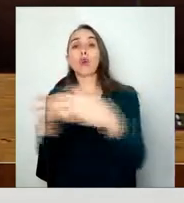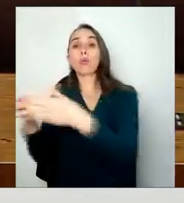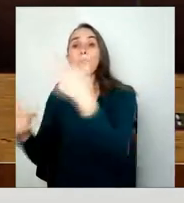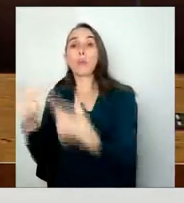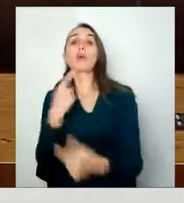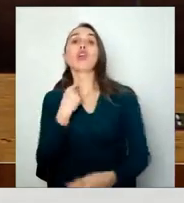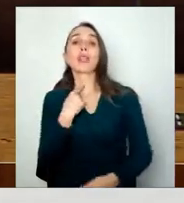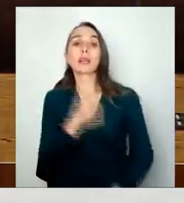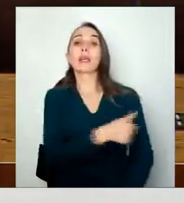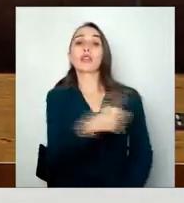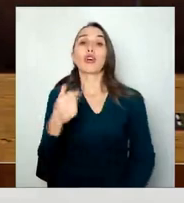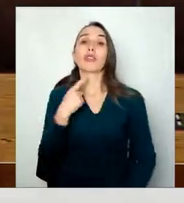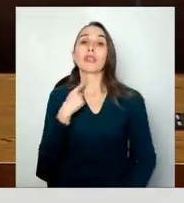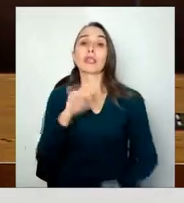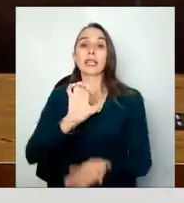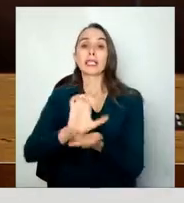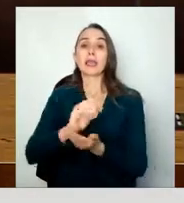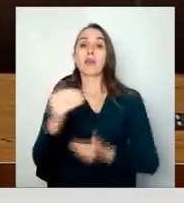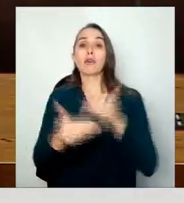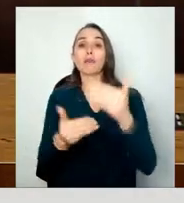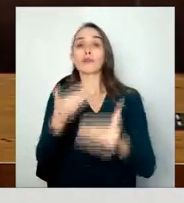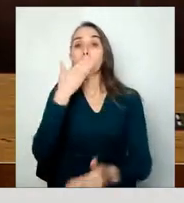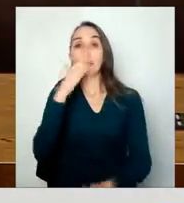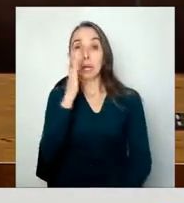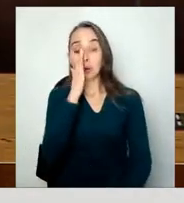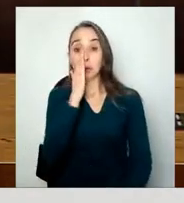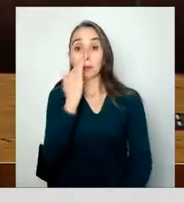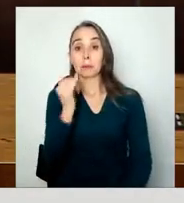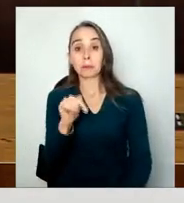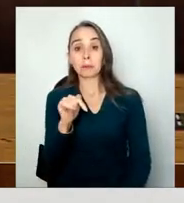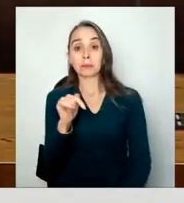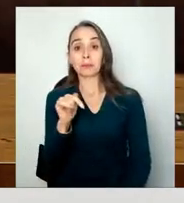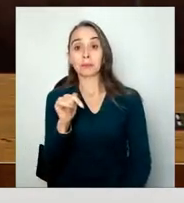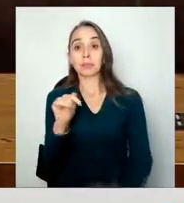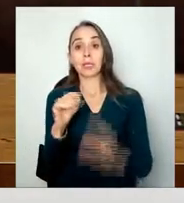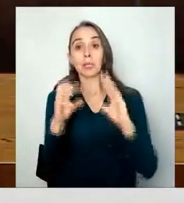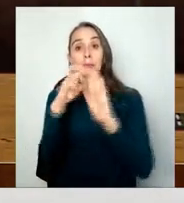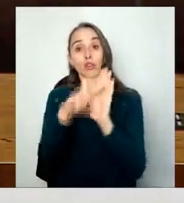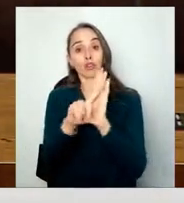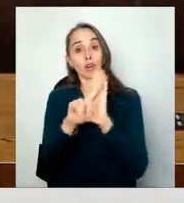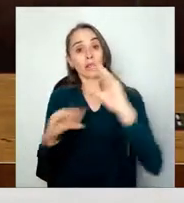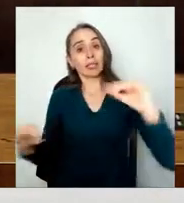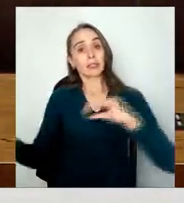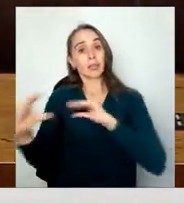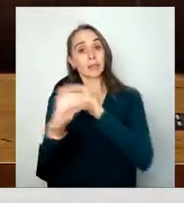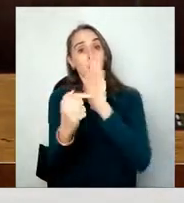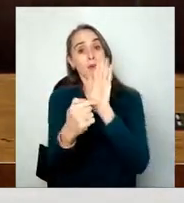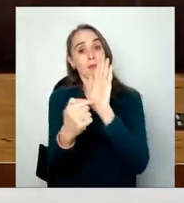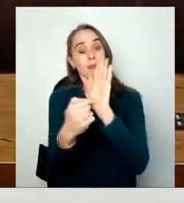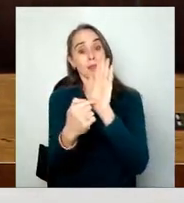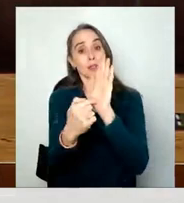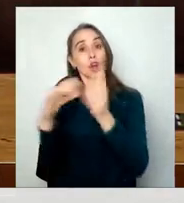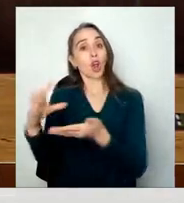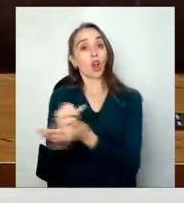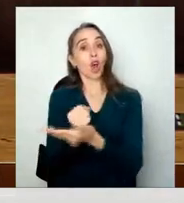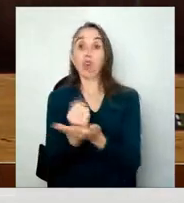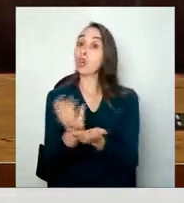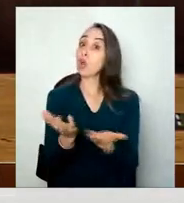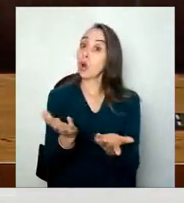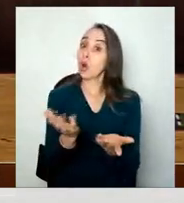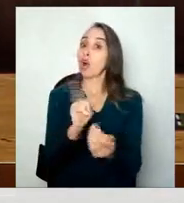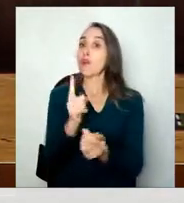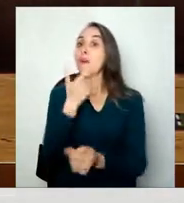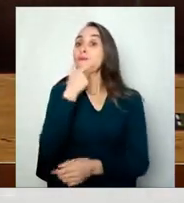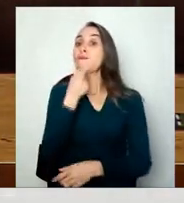interesa que el estado funcione mejor y en este caso en particular creo que en este proyecto se ha logrado algo que no es muy fácil en los temas de